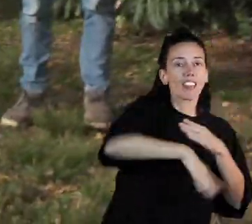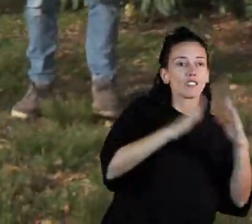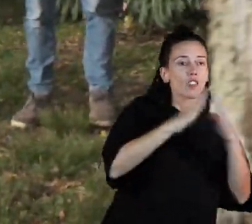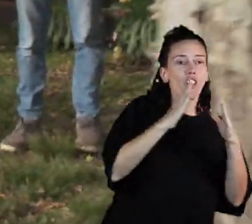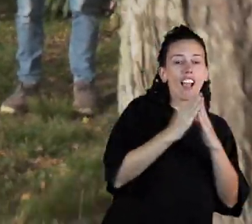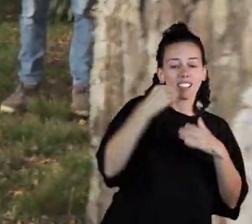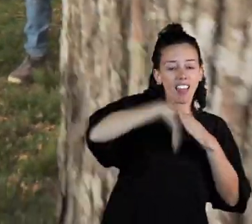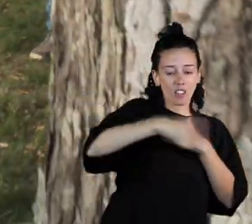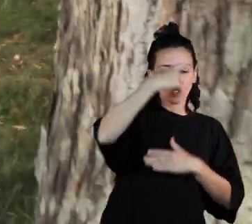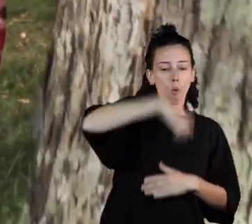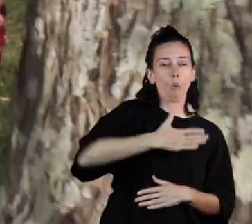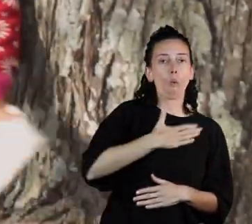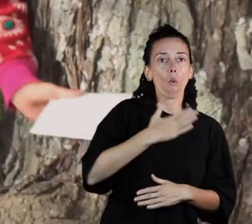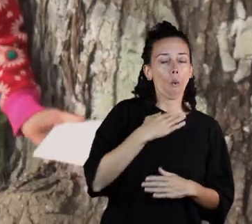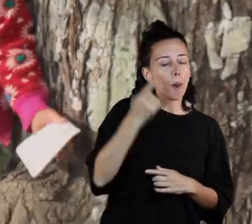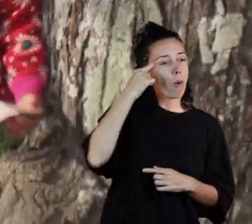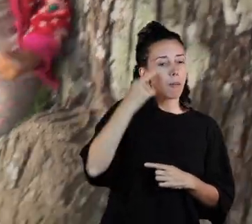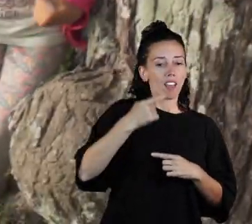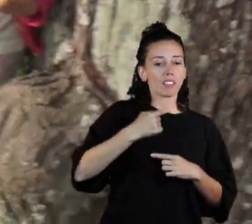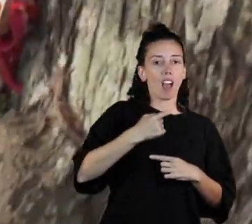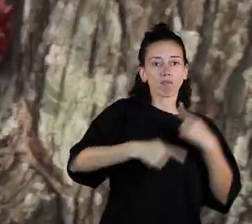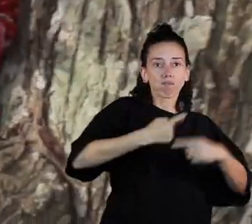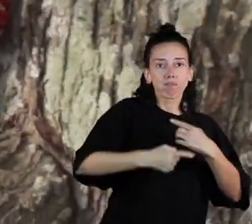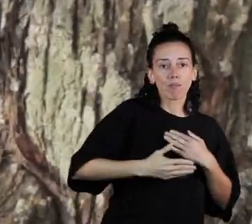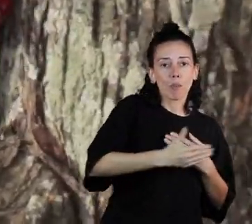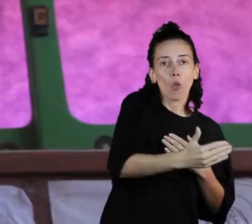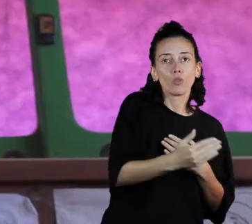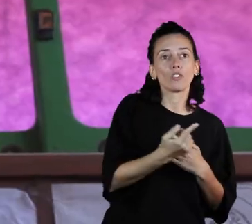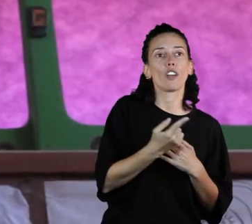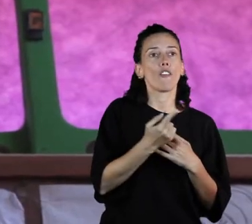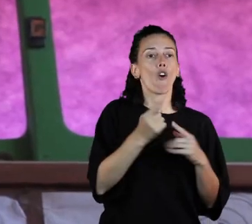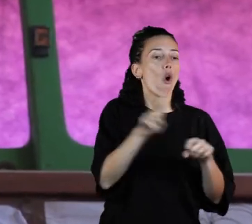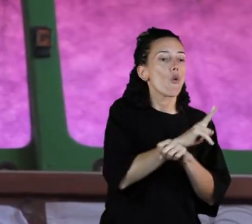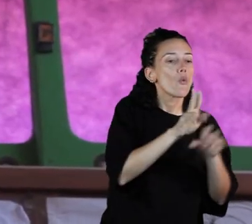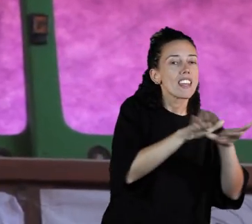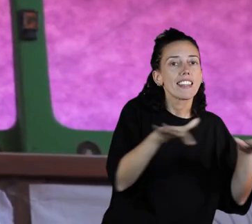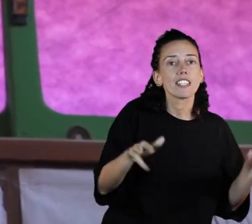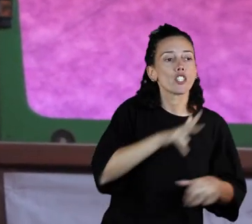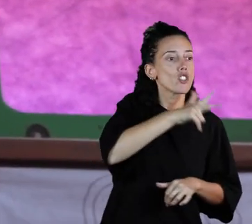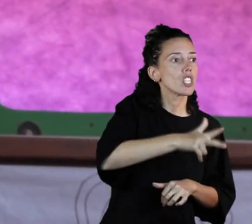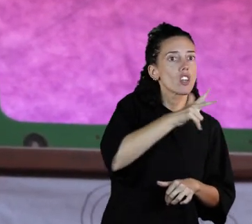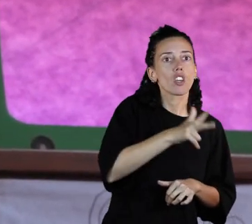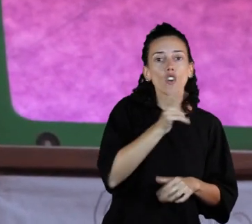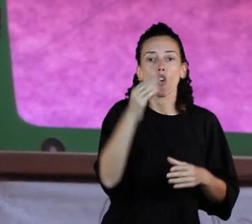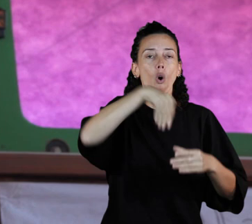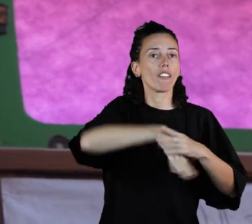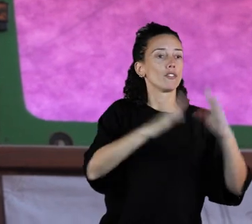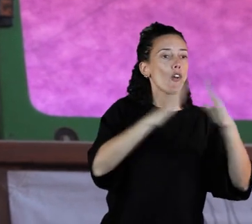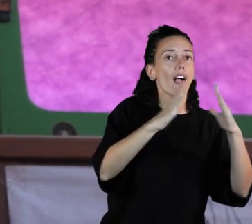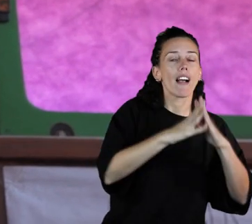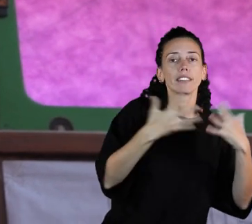nos llevan hacia el lado de lo reproductivo, que es lo invisible, ¿no? El cuidado del hogar, de los niños, de la